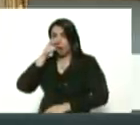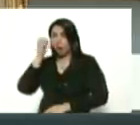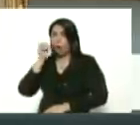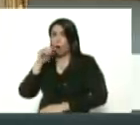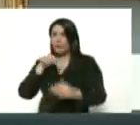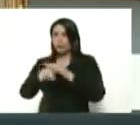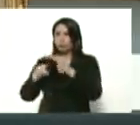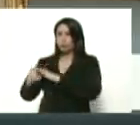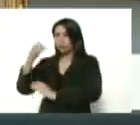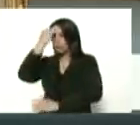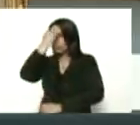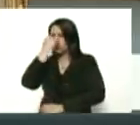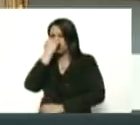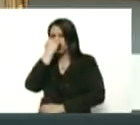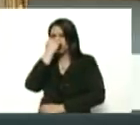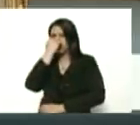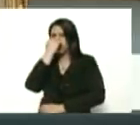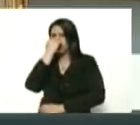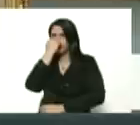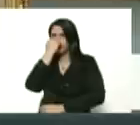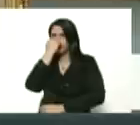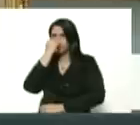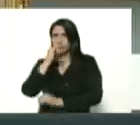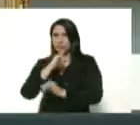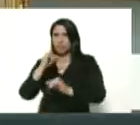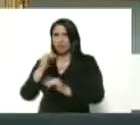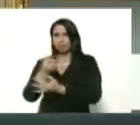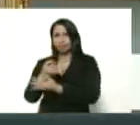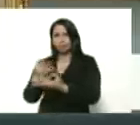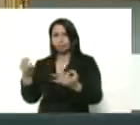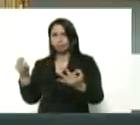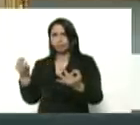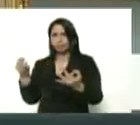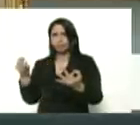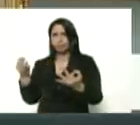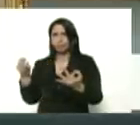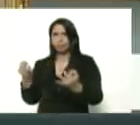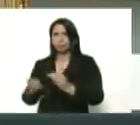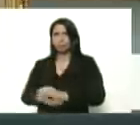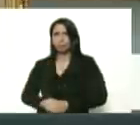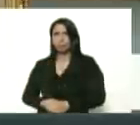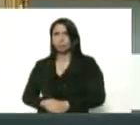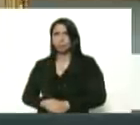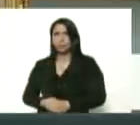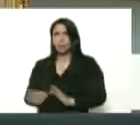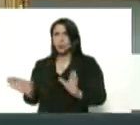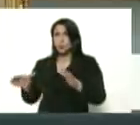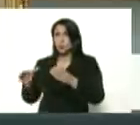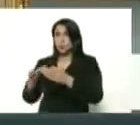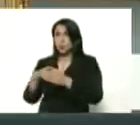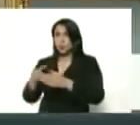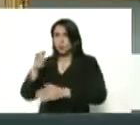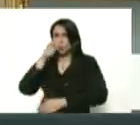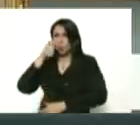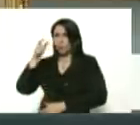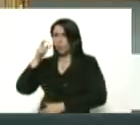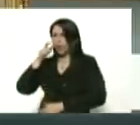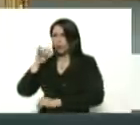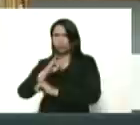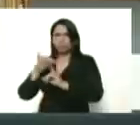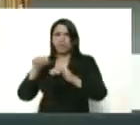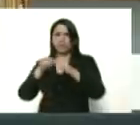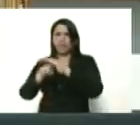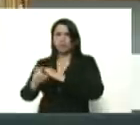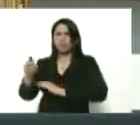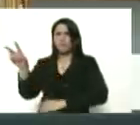incursión terrorista había sido un éxito, que los grupos de comando estaban dentro de